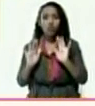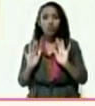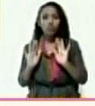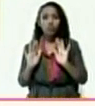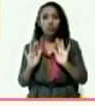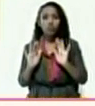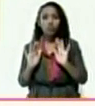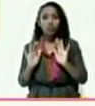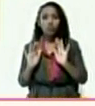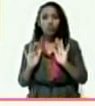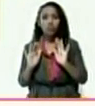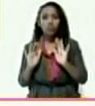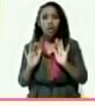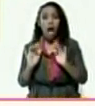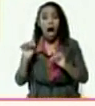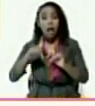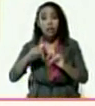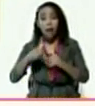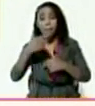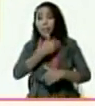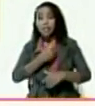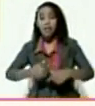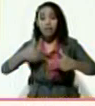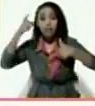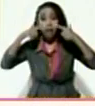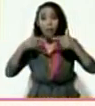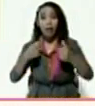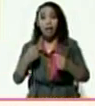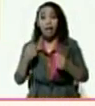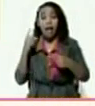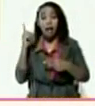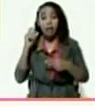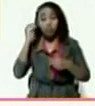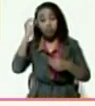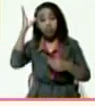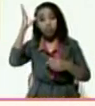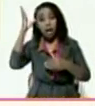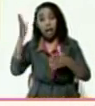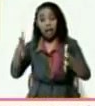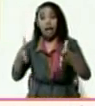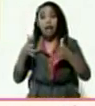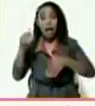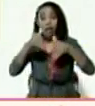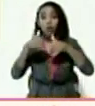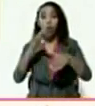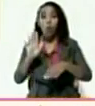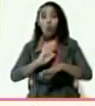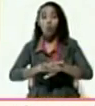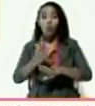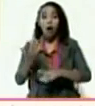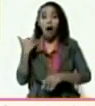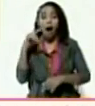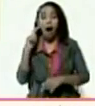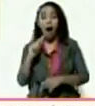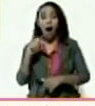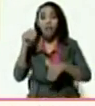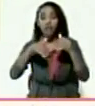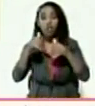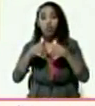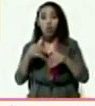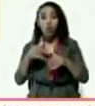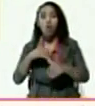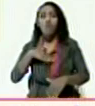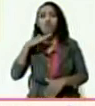los votos, pues. Aquí el comandante Chávez fue capaz de ganar unas elecciones en el año 98 porque tenía los votos suficientes para